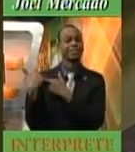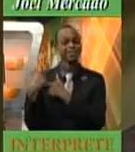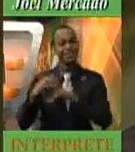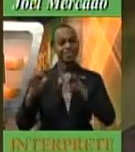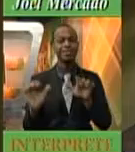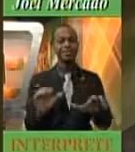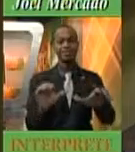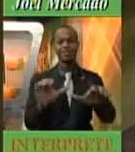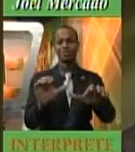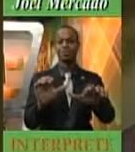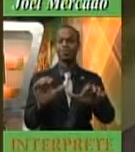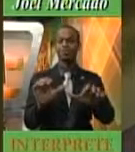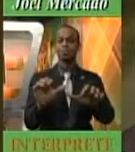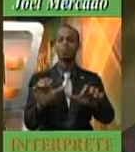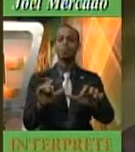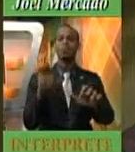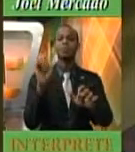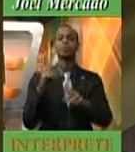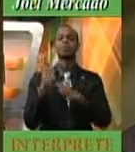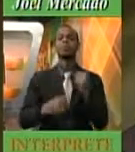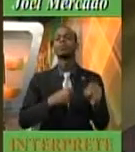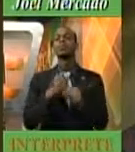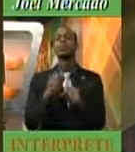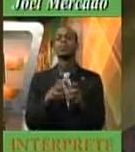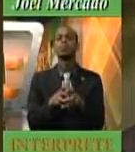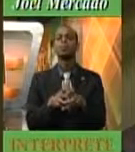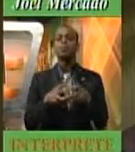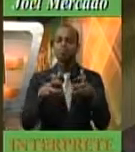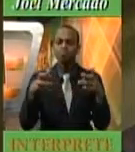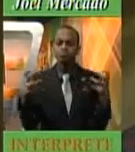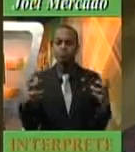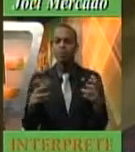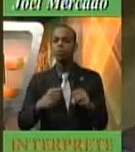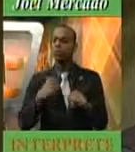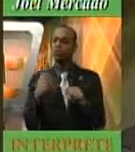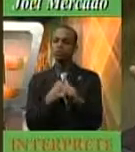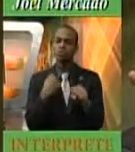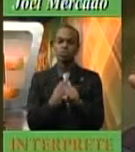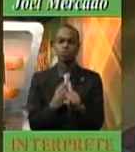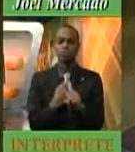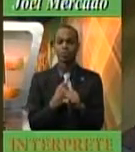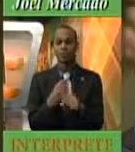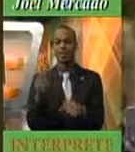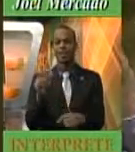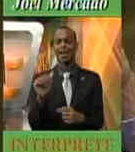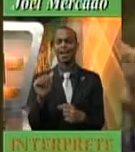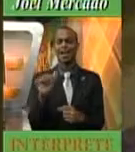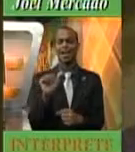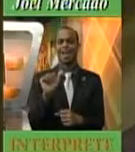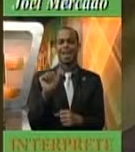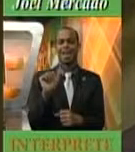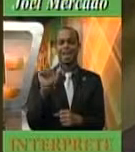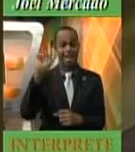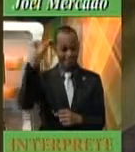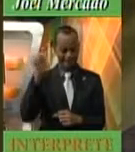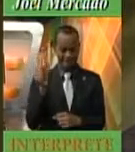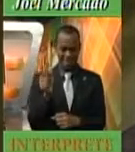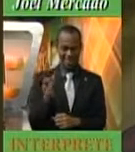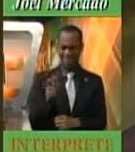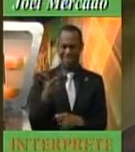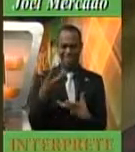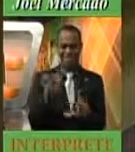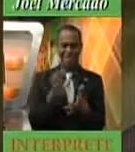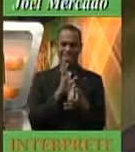año de mucho trabajo, de muchas iniciativas. Antonella no quiere hablar, ella quiere que sea,